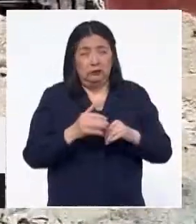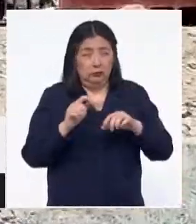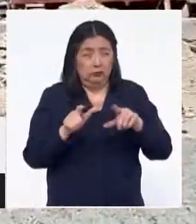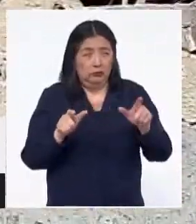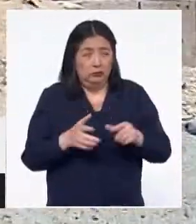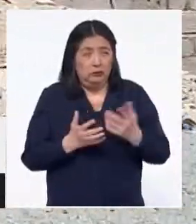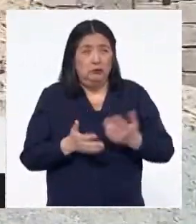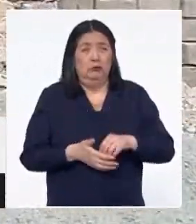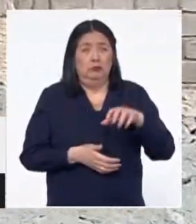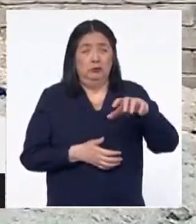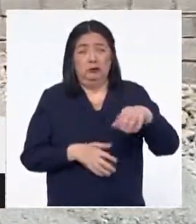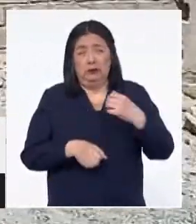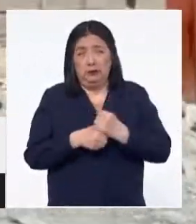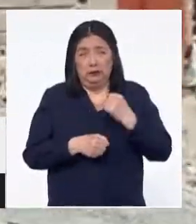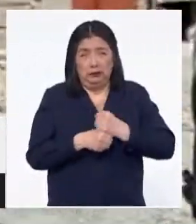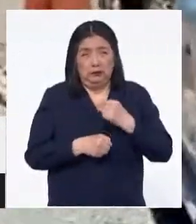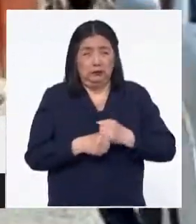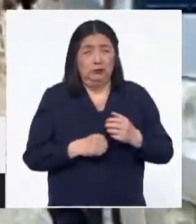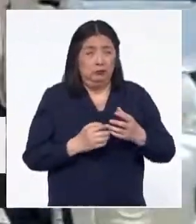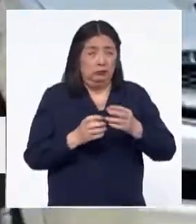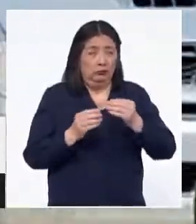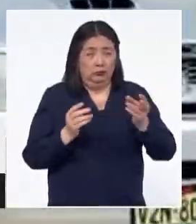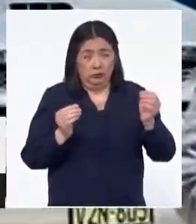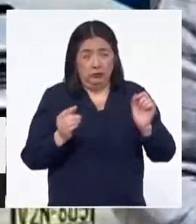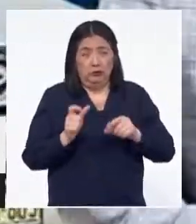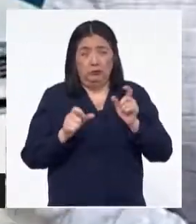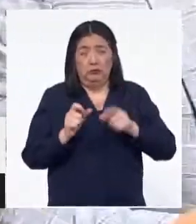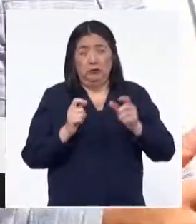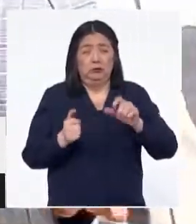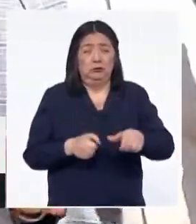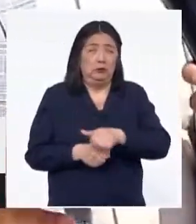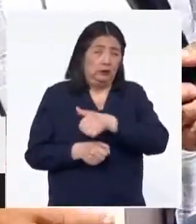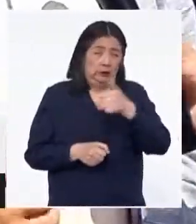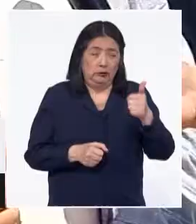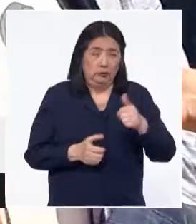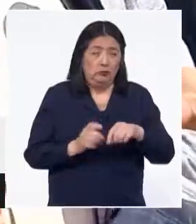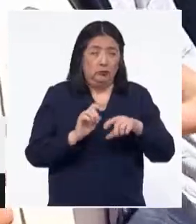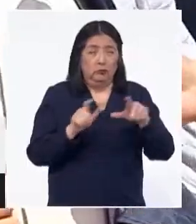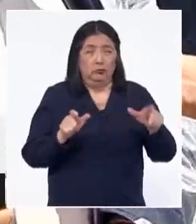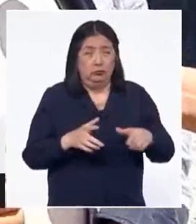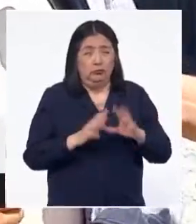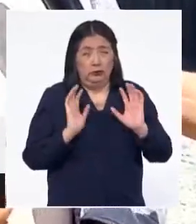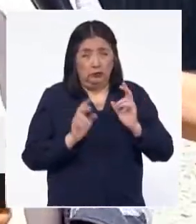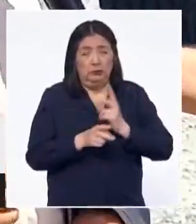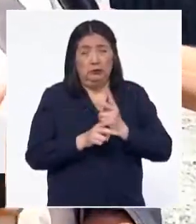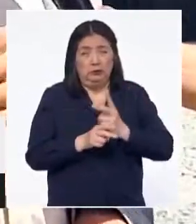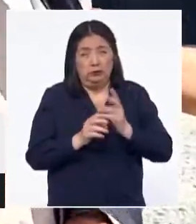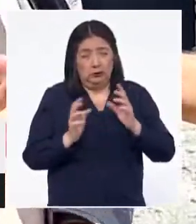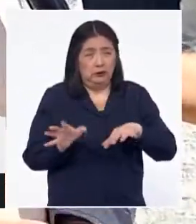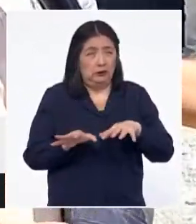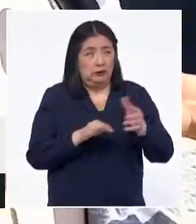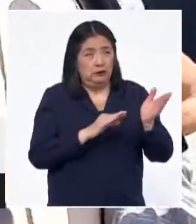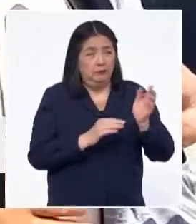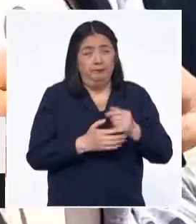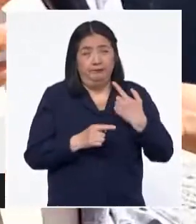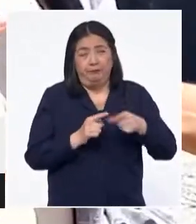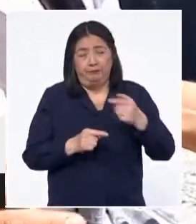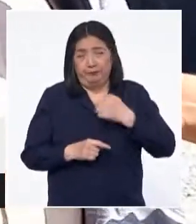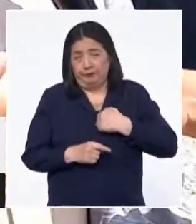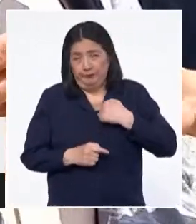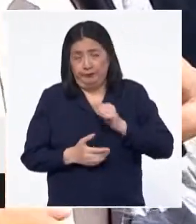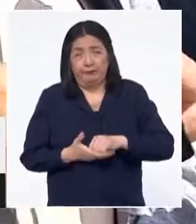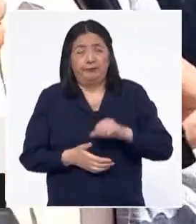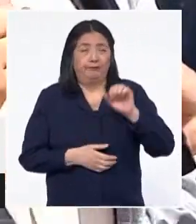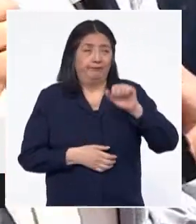lugares o sus centros de trabajo, la mayoría ya han emigrado a otros lugares a buen recaudo. Pero lamentablemente